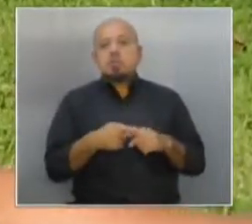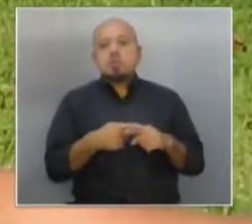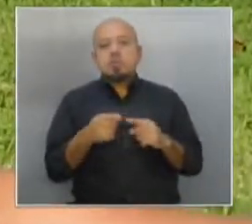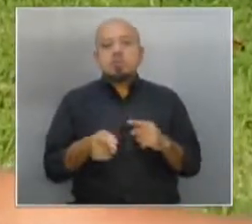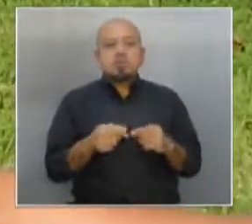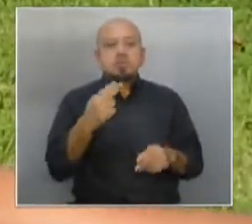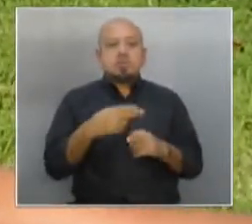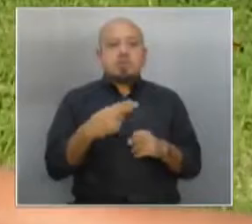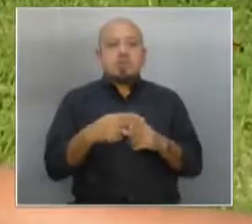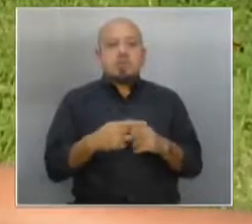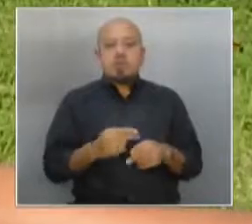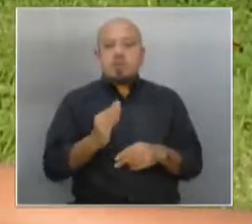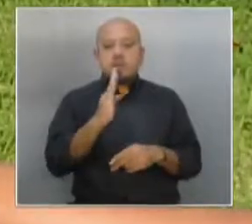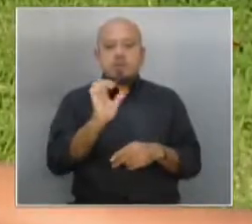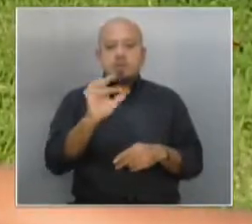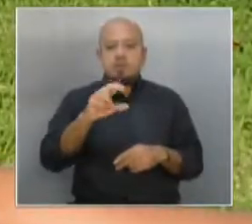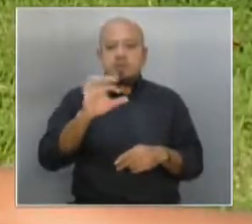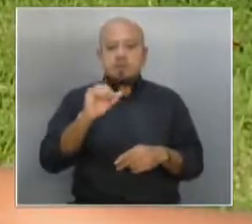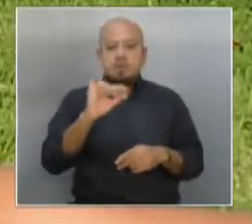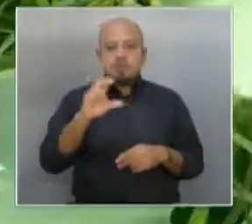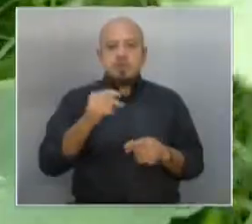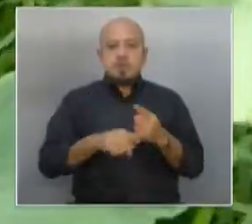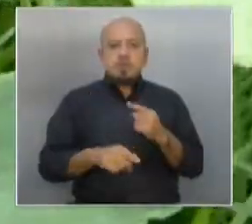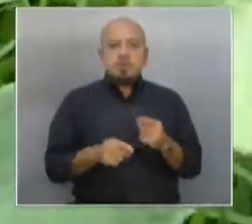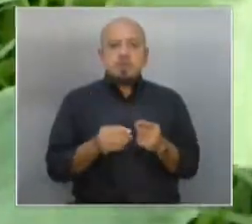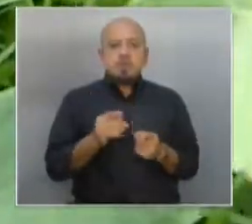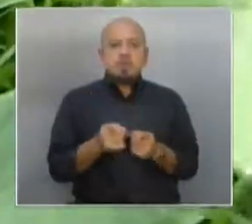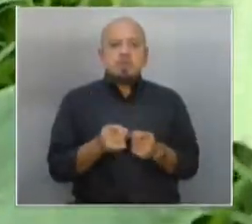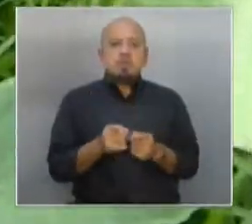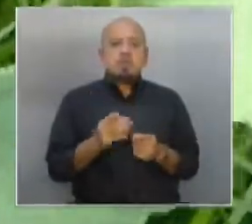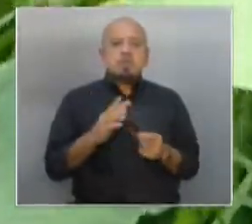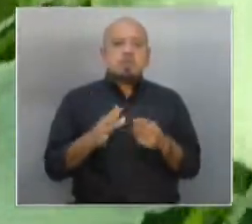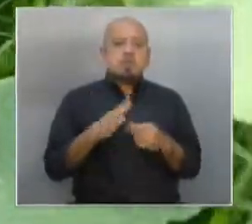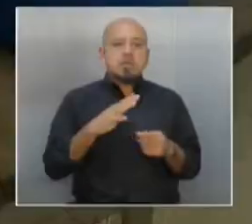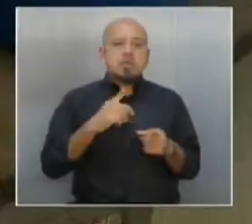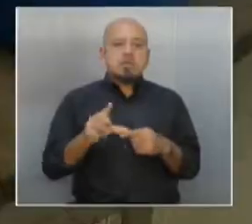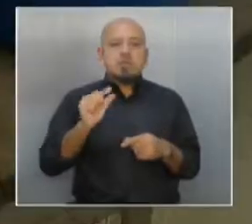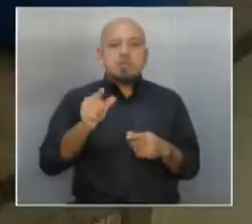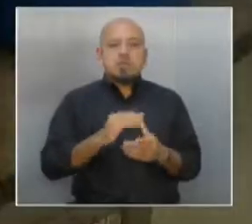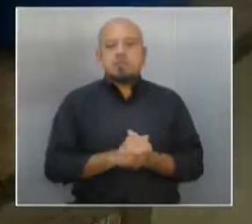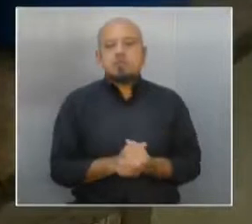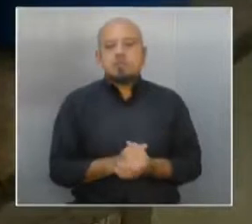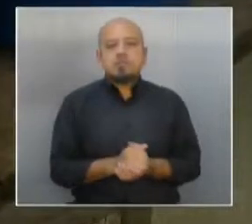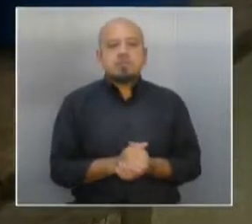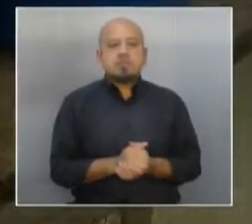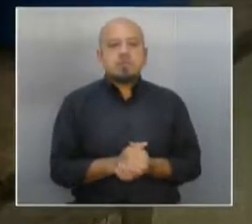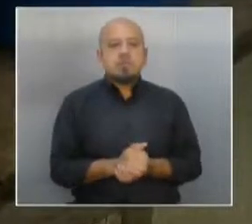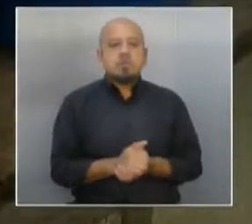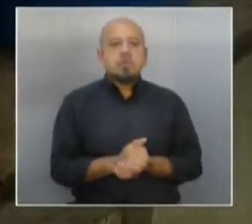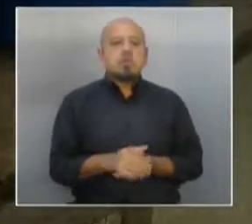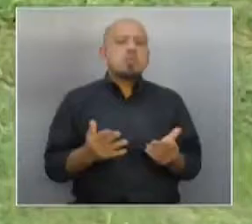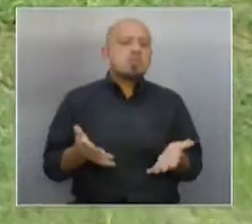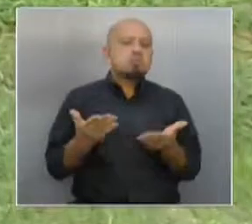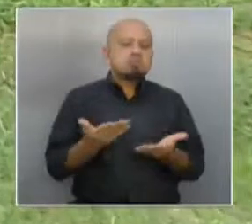llama Cuchilla de Pereira. Y sí, se sabe poco de esta zona. ¿Cómo se puede hacer para fomentar un poquito